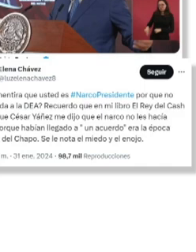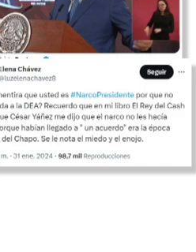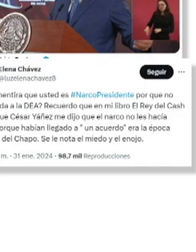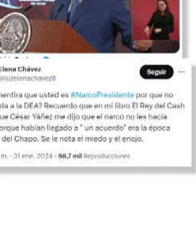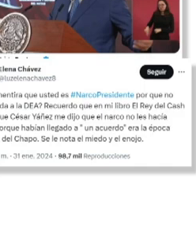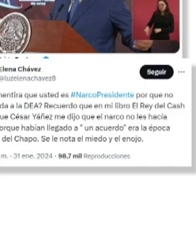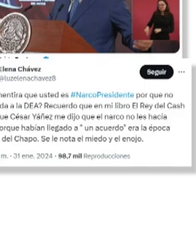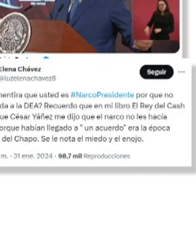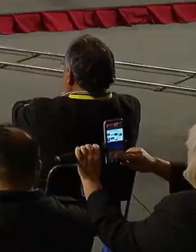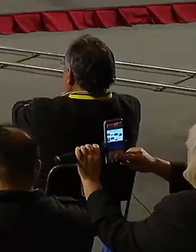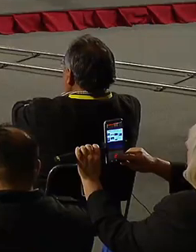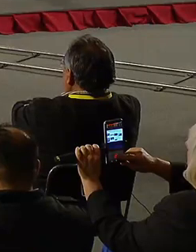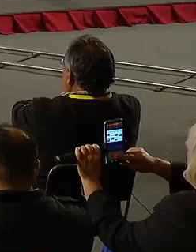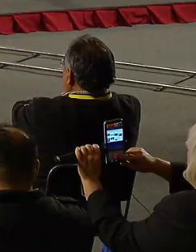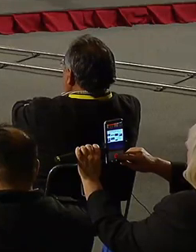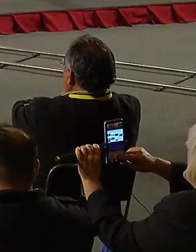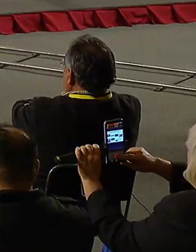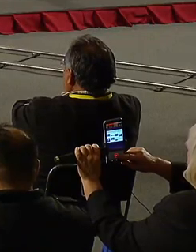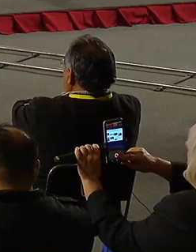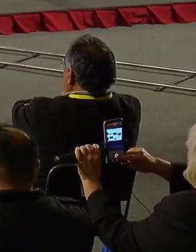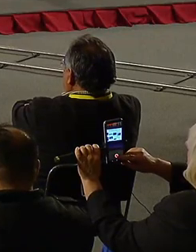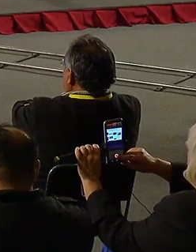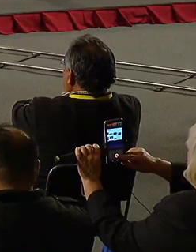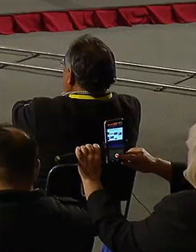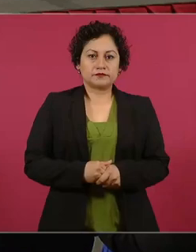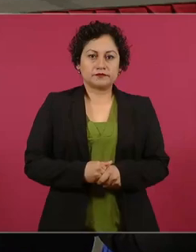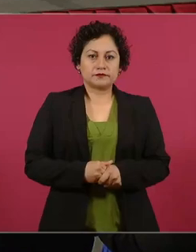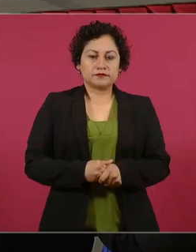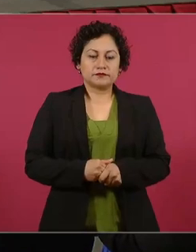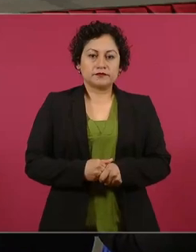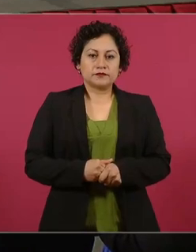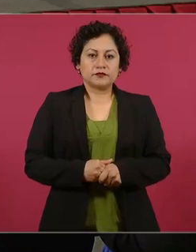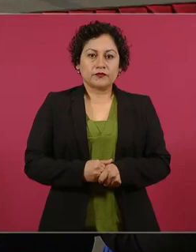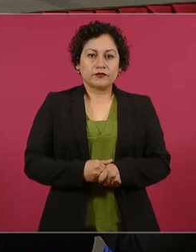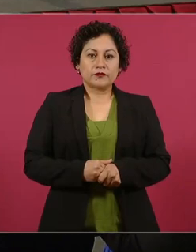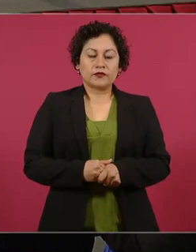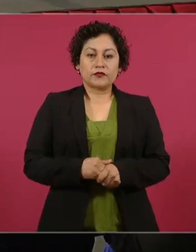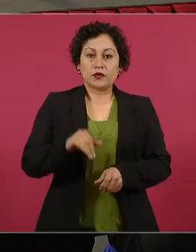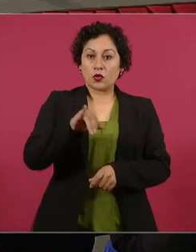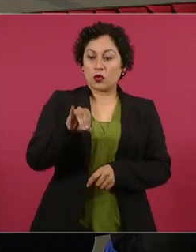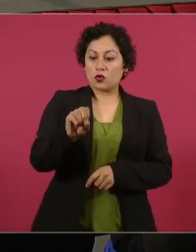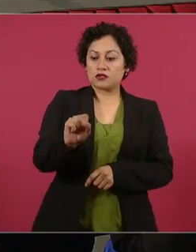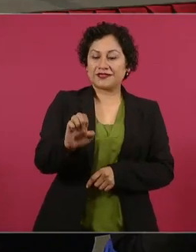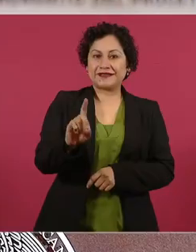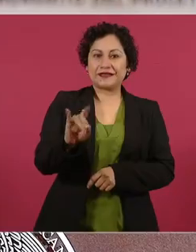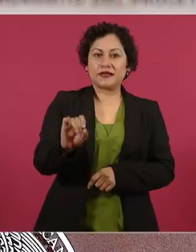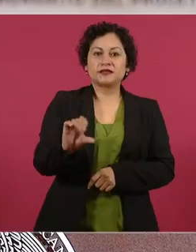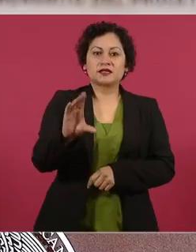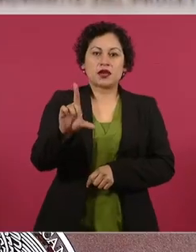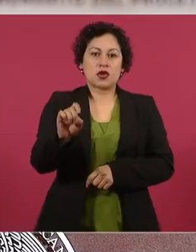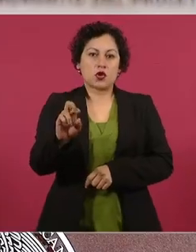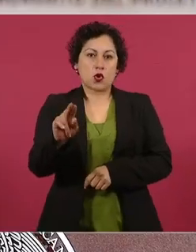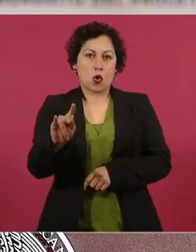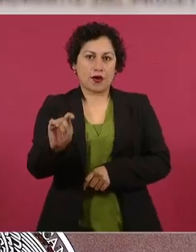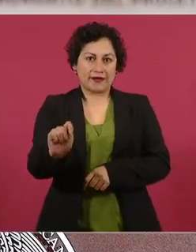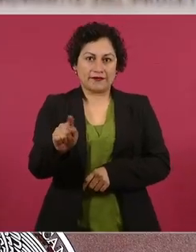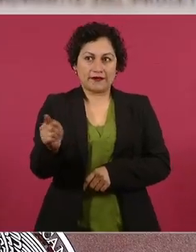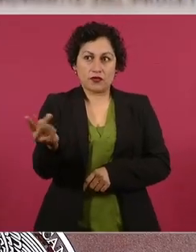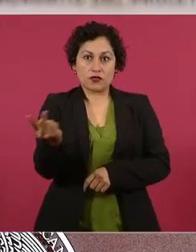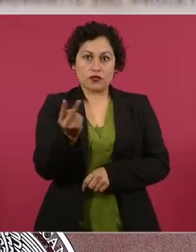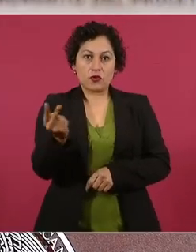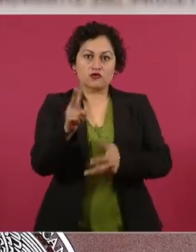enero, para el miércoles 31 de enero, José Díaz y Carlos López de Mola inflaron la tendencia